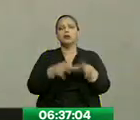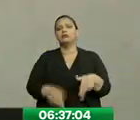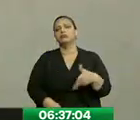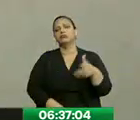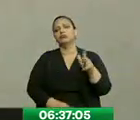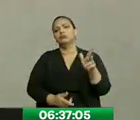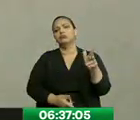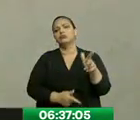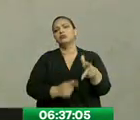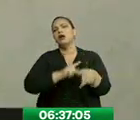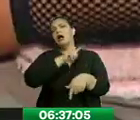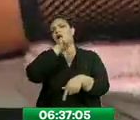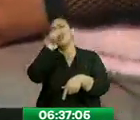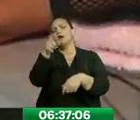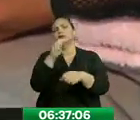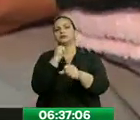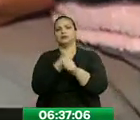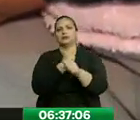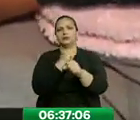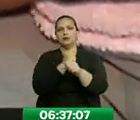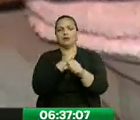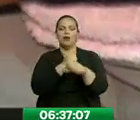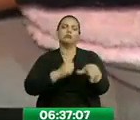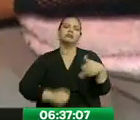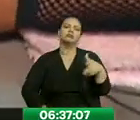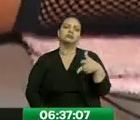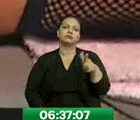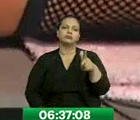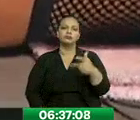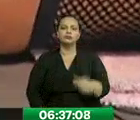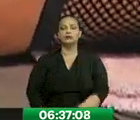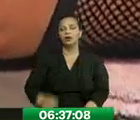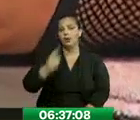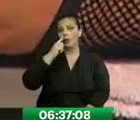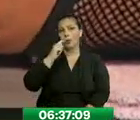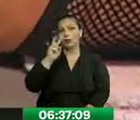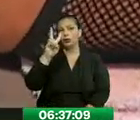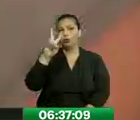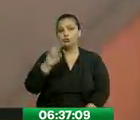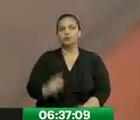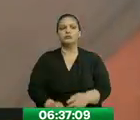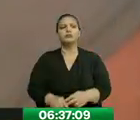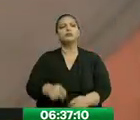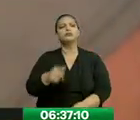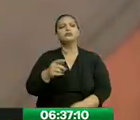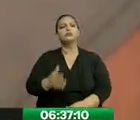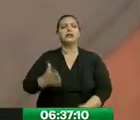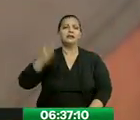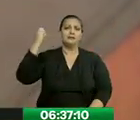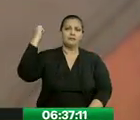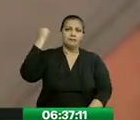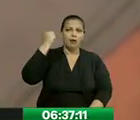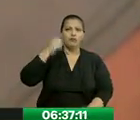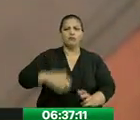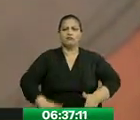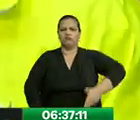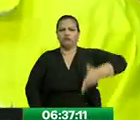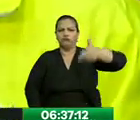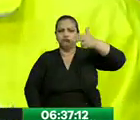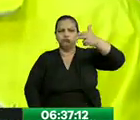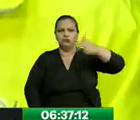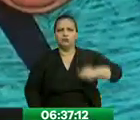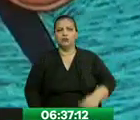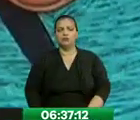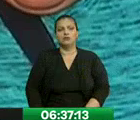de un asalto, se encuentra estable, había sido atacado con un arma blanca en su mano derecha y brazo y